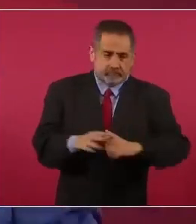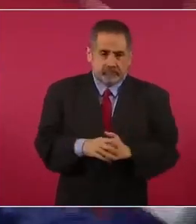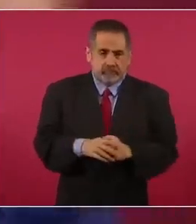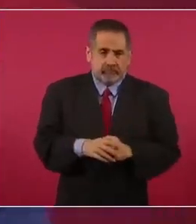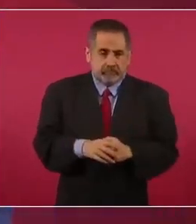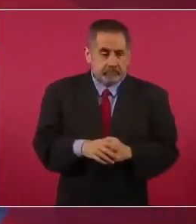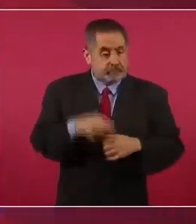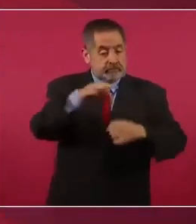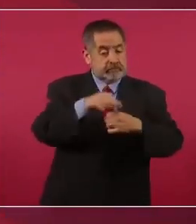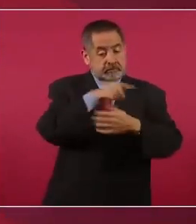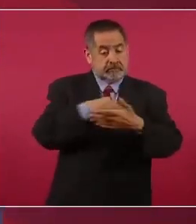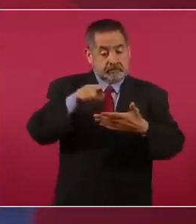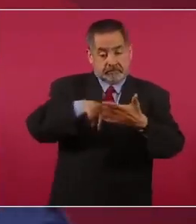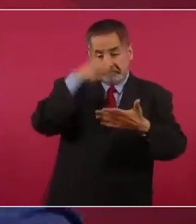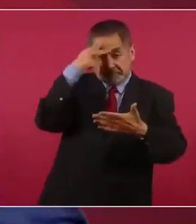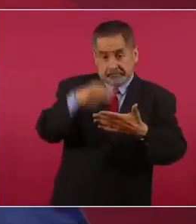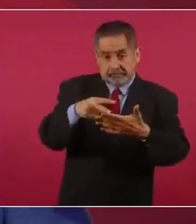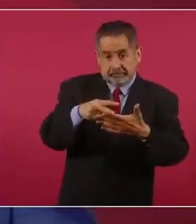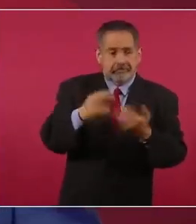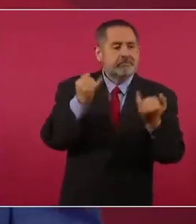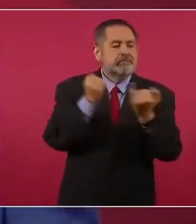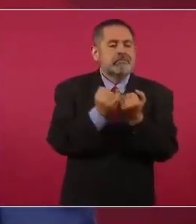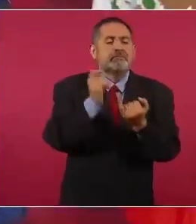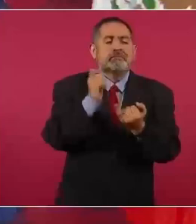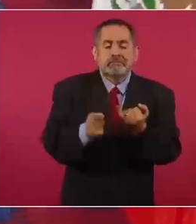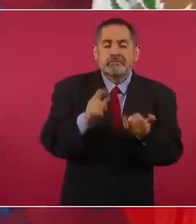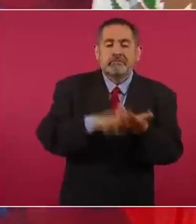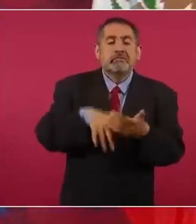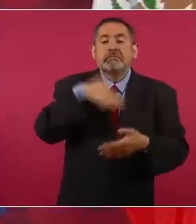Elecciones en México, sinónimo de fraude.